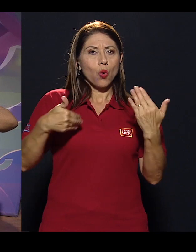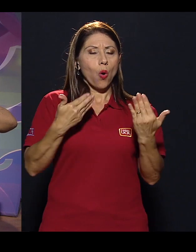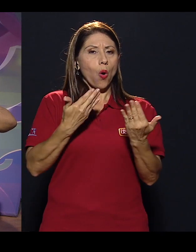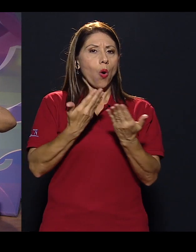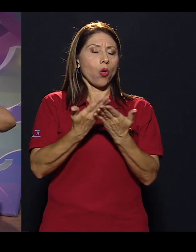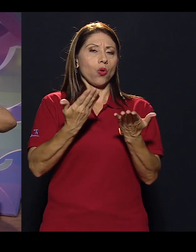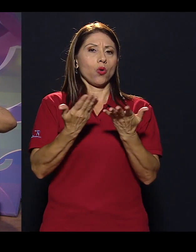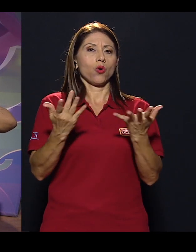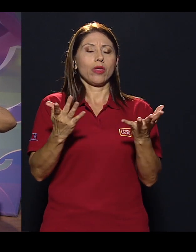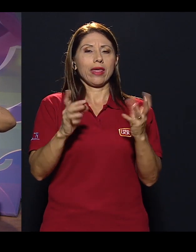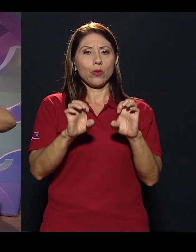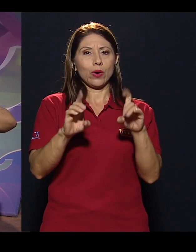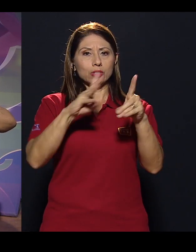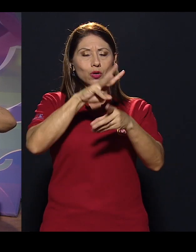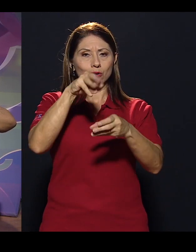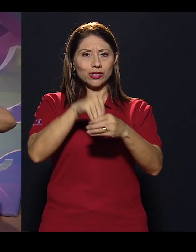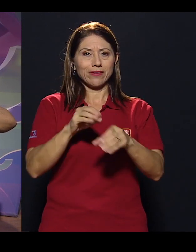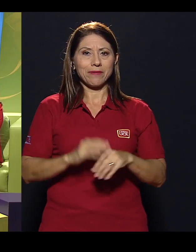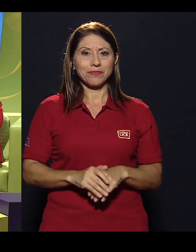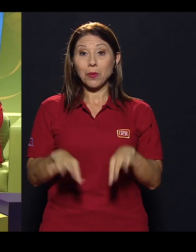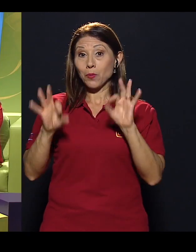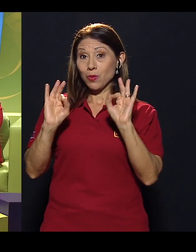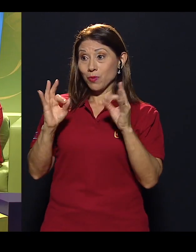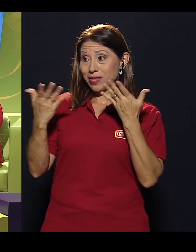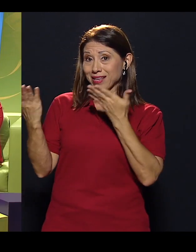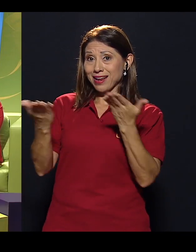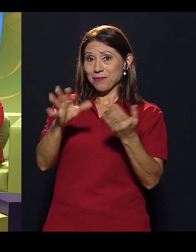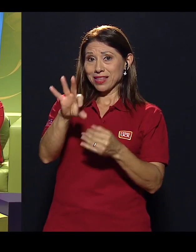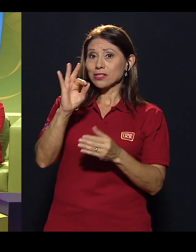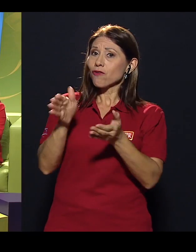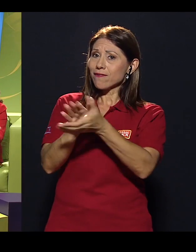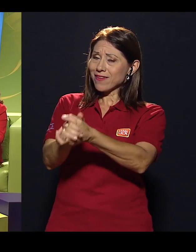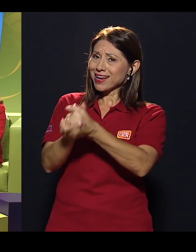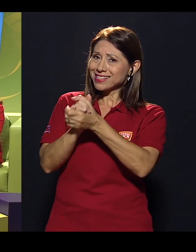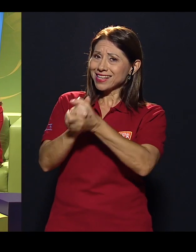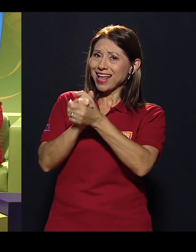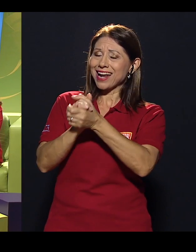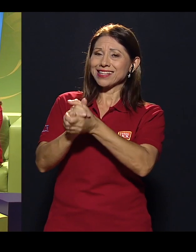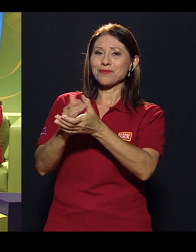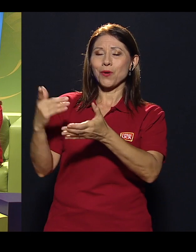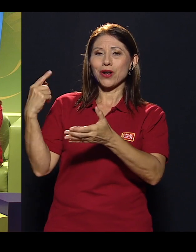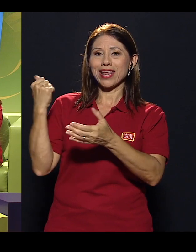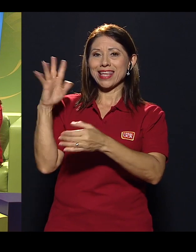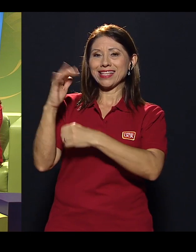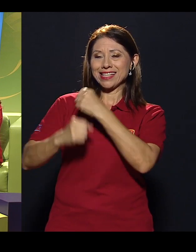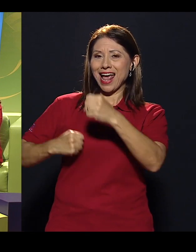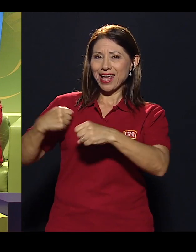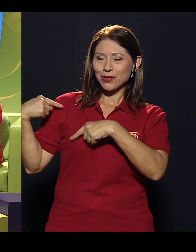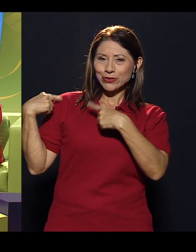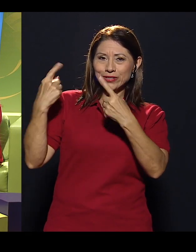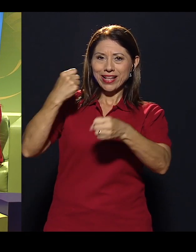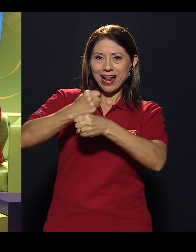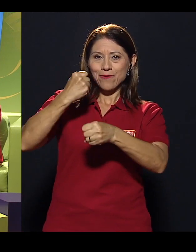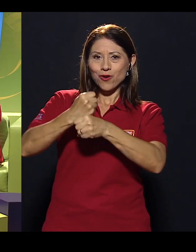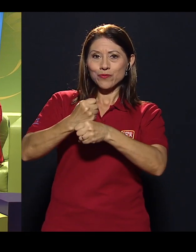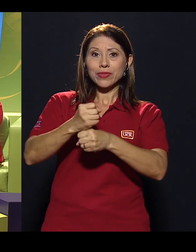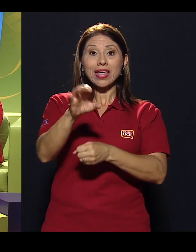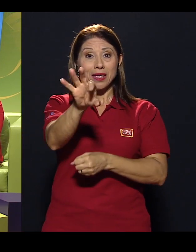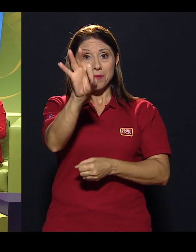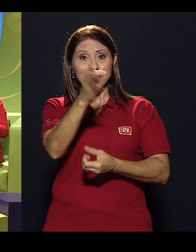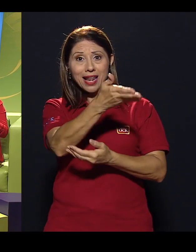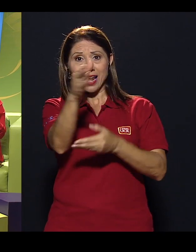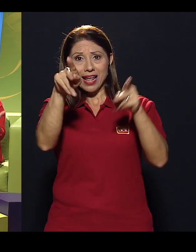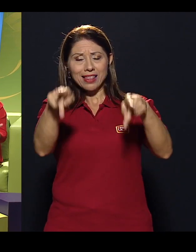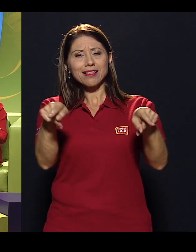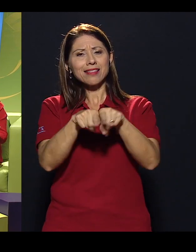todo lo que tiene que ver con la educación inclusiva. Pues muy bien, hay que dar la invitación, felicitarles por estos 15 años de labor y pues invitar a la gente a